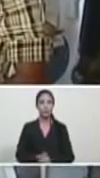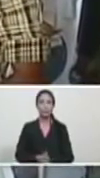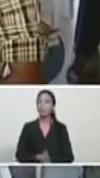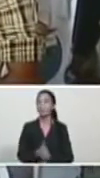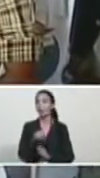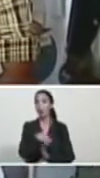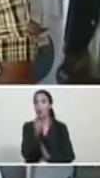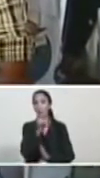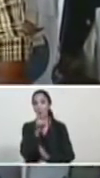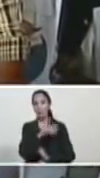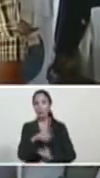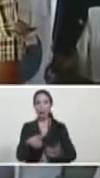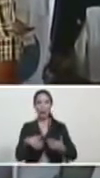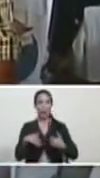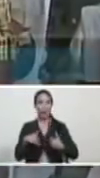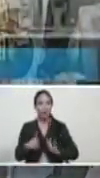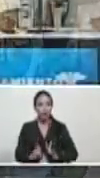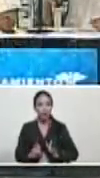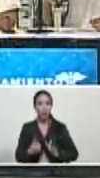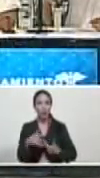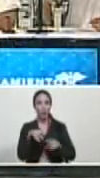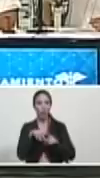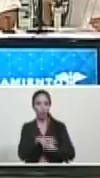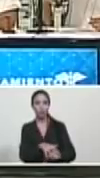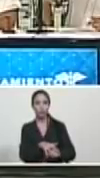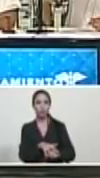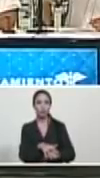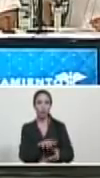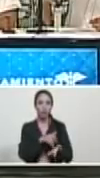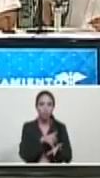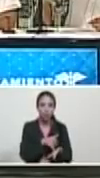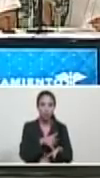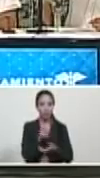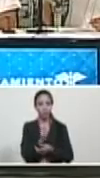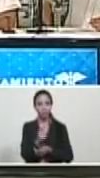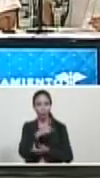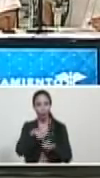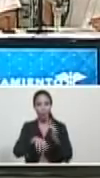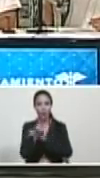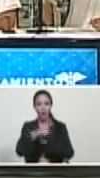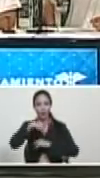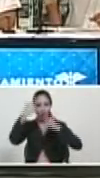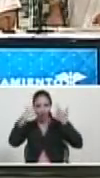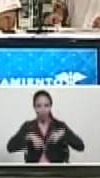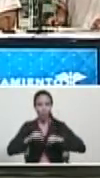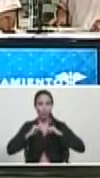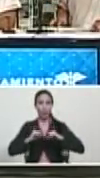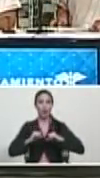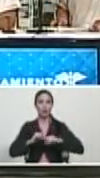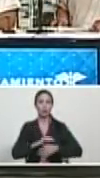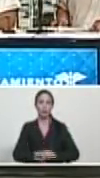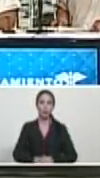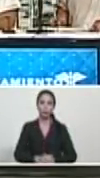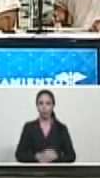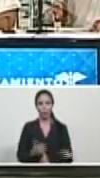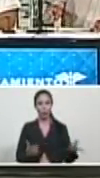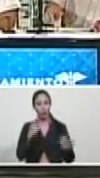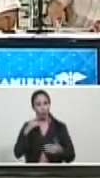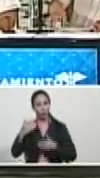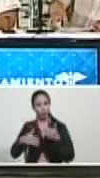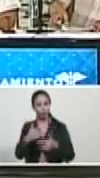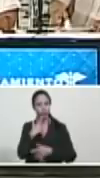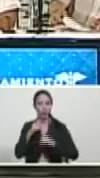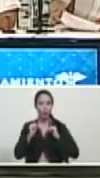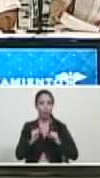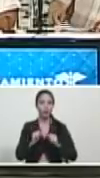Venezuela no se rinde, Venezuela sigue adelante con su cabeza de frente altiva. Inclusive,